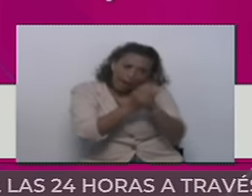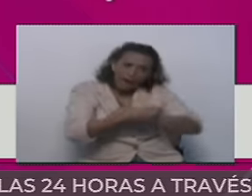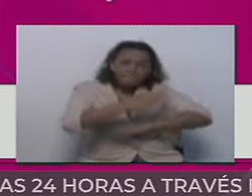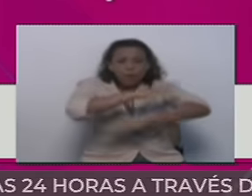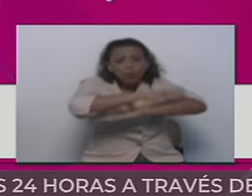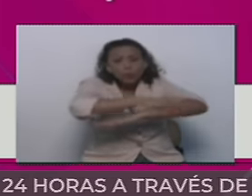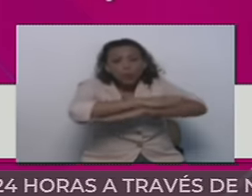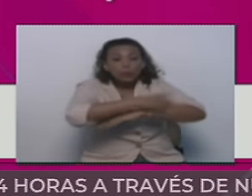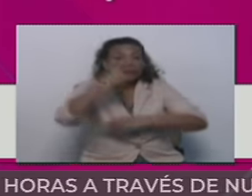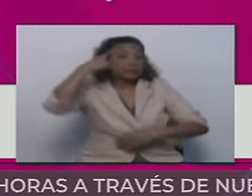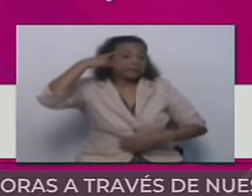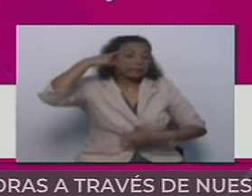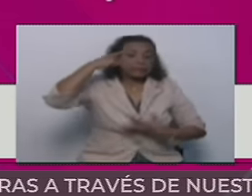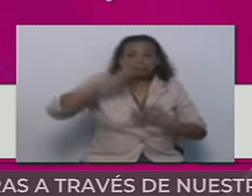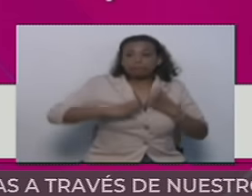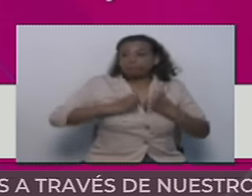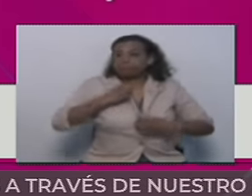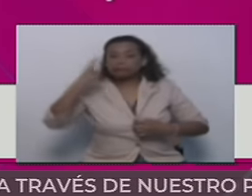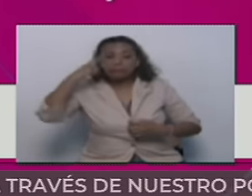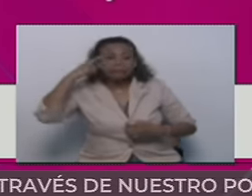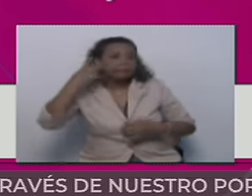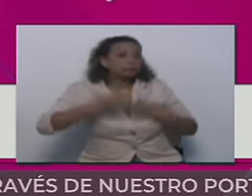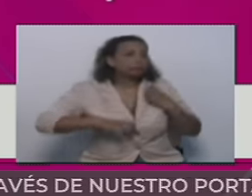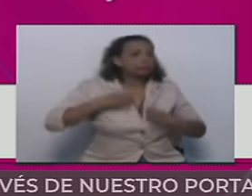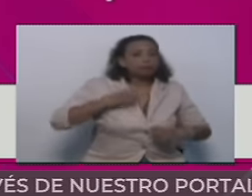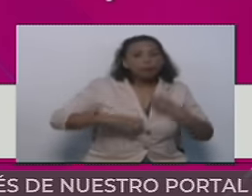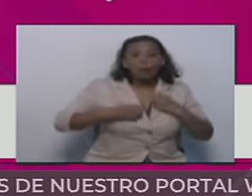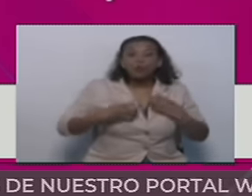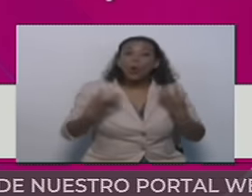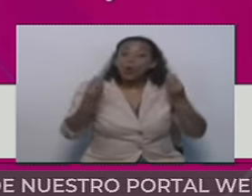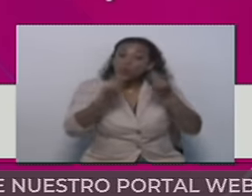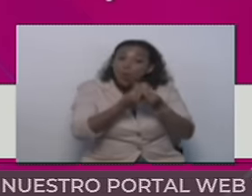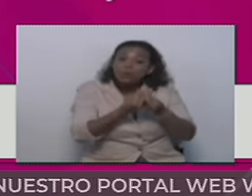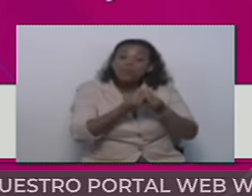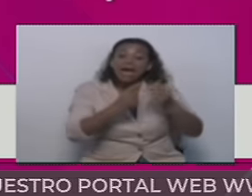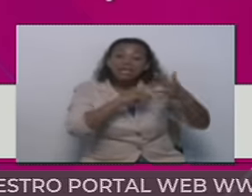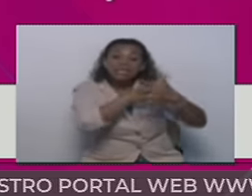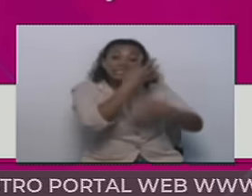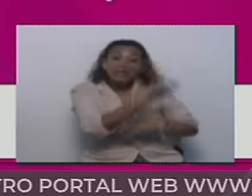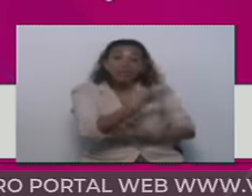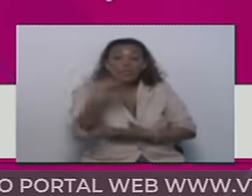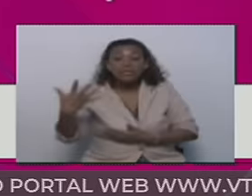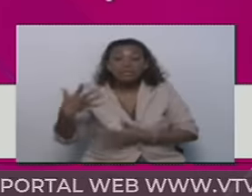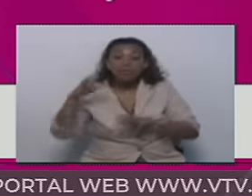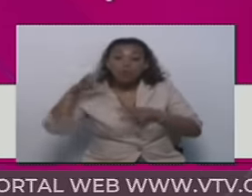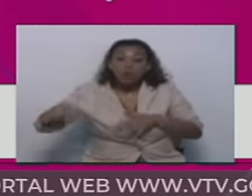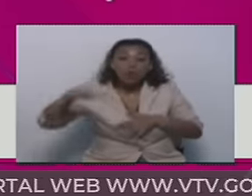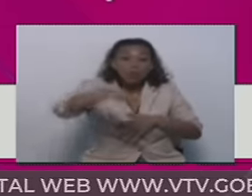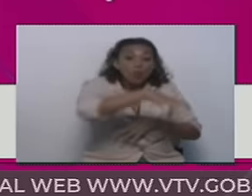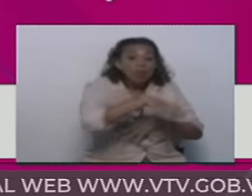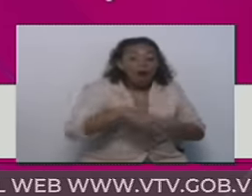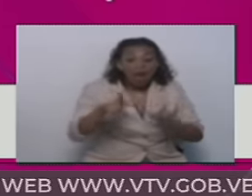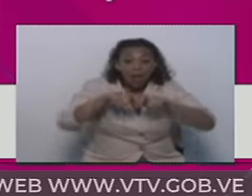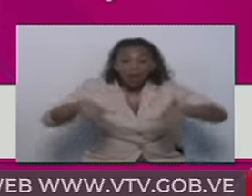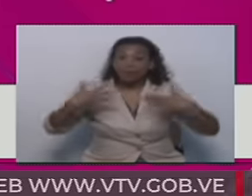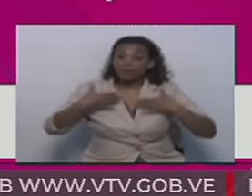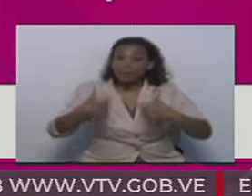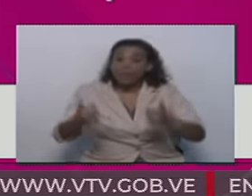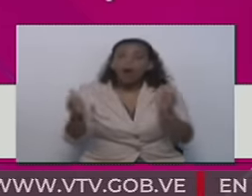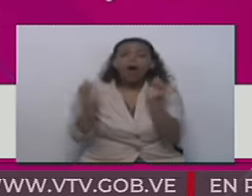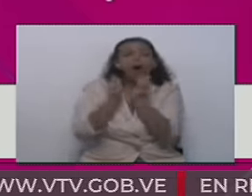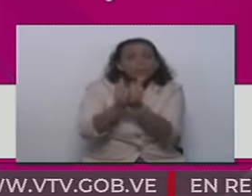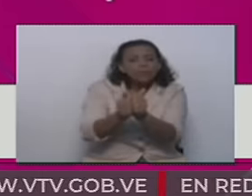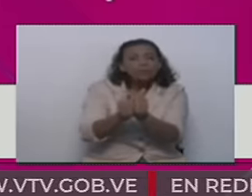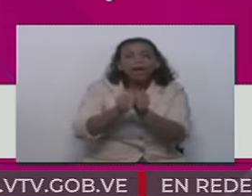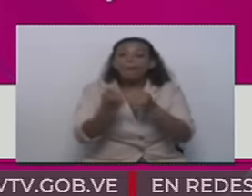el estrés, inclusive, y en este acompañamiento de estos 35 núcleos de atención a la mujer, que acompañamos aquí,